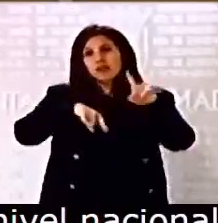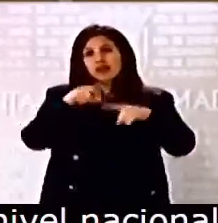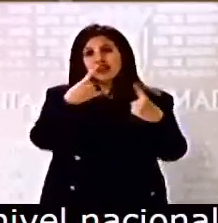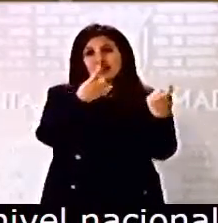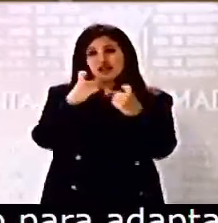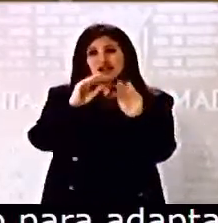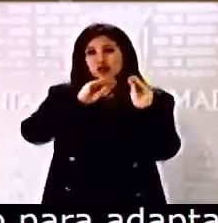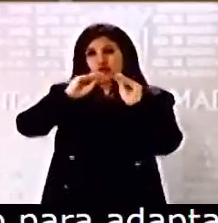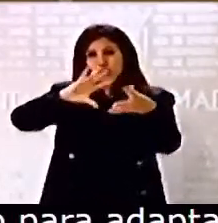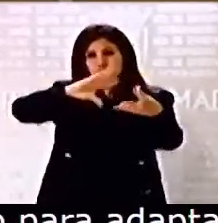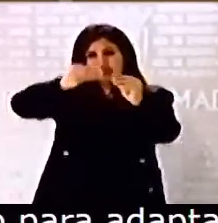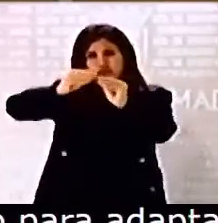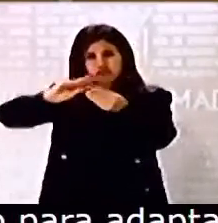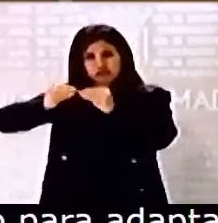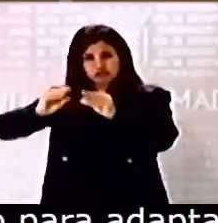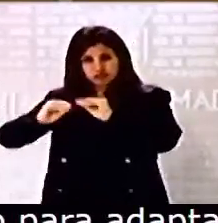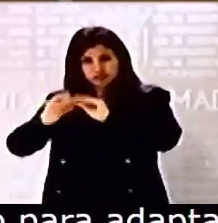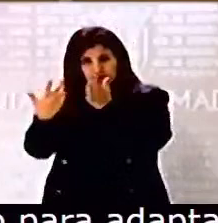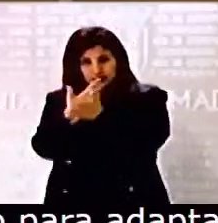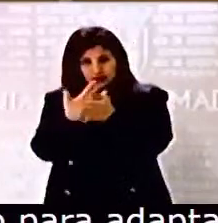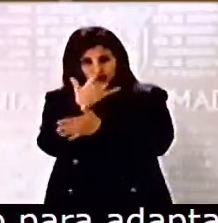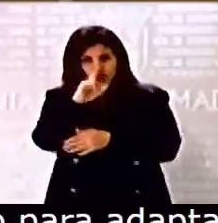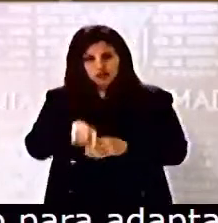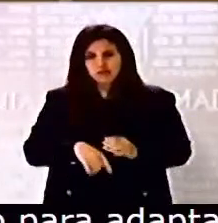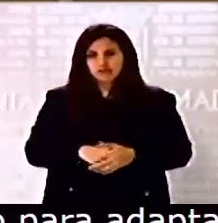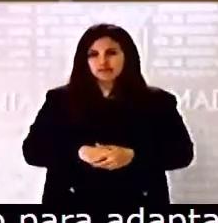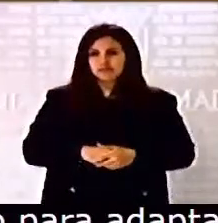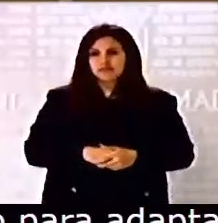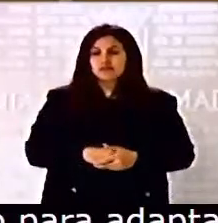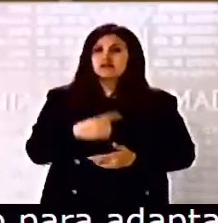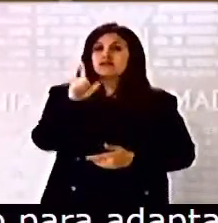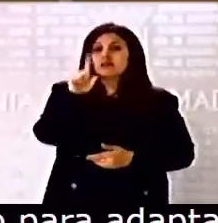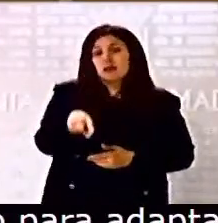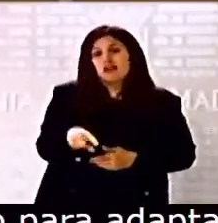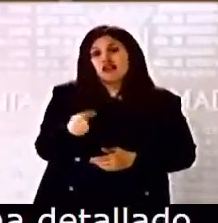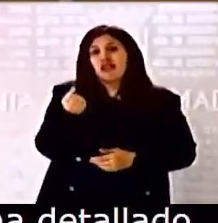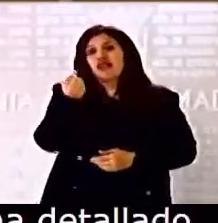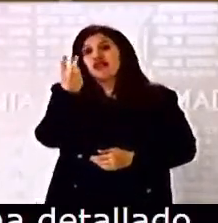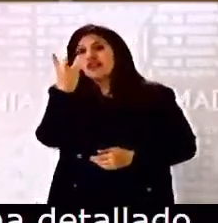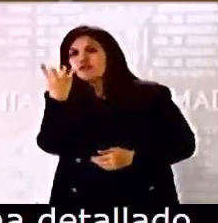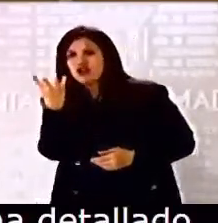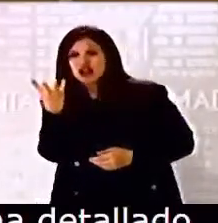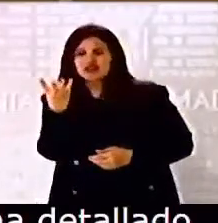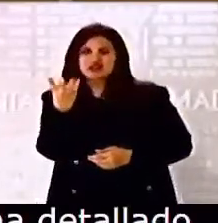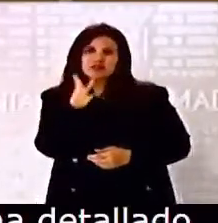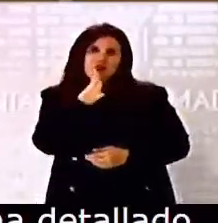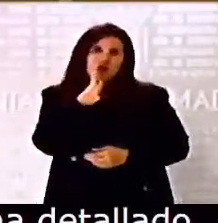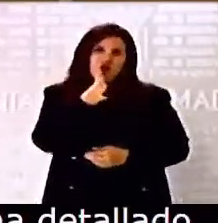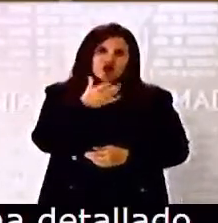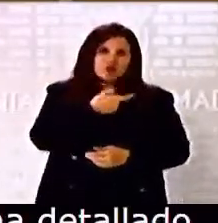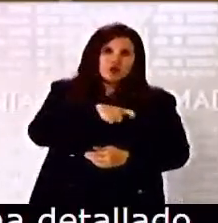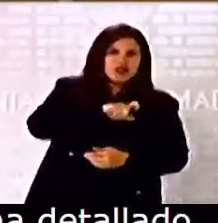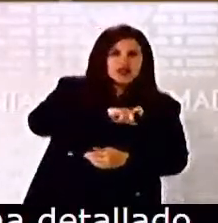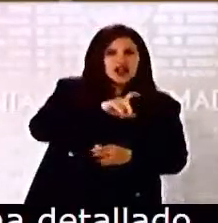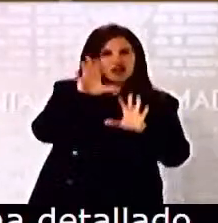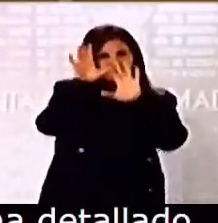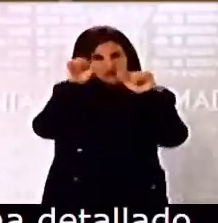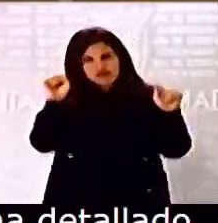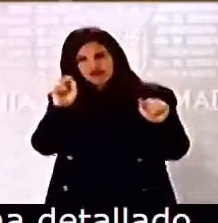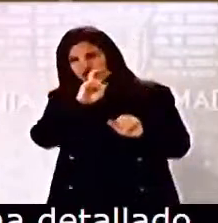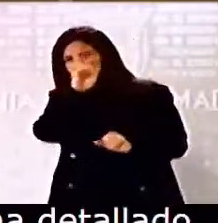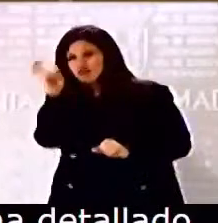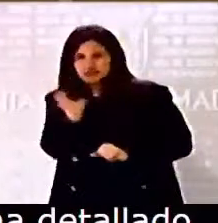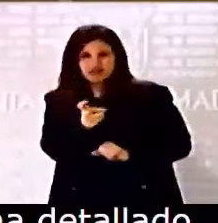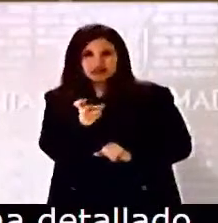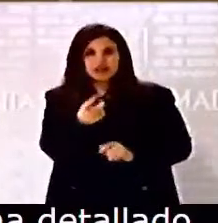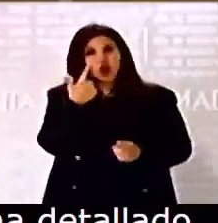cifras relativas a la actuación de los cuerpos y fuerzas de seguridad en el control del cierre perimetral de las